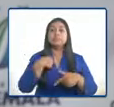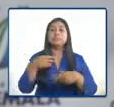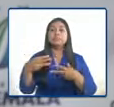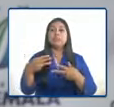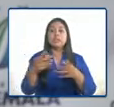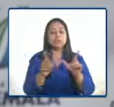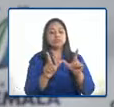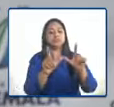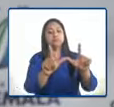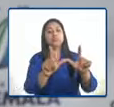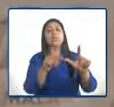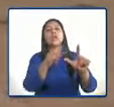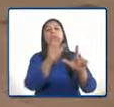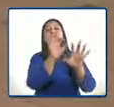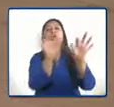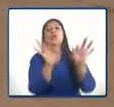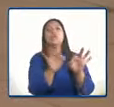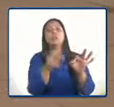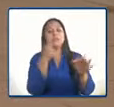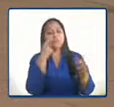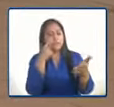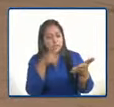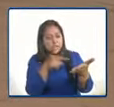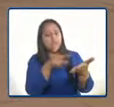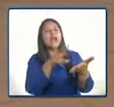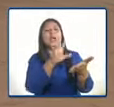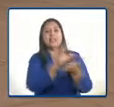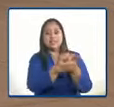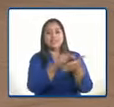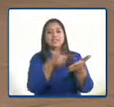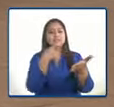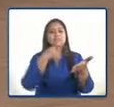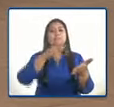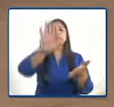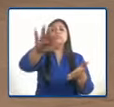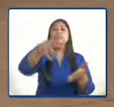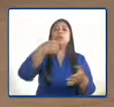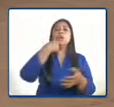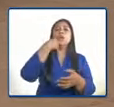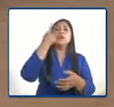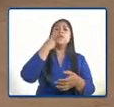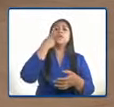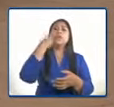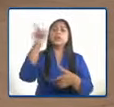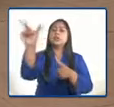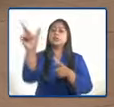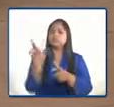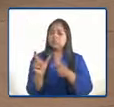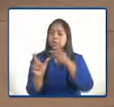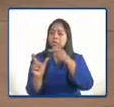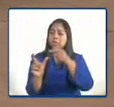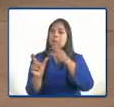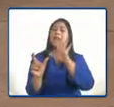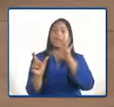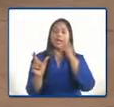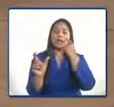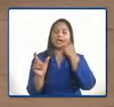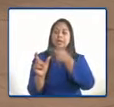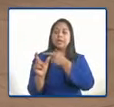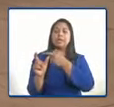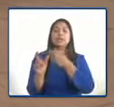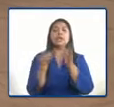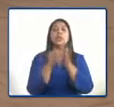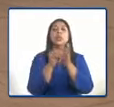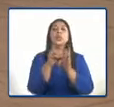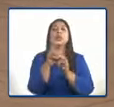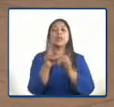salvaconducto para que pueda en el momento de hacer un alto la PNC pues corroborar con cualquier teléfono inteligente el código